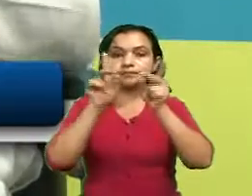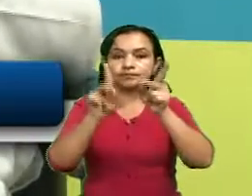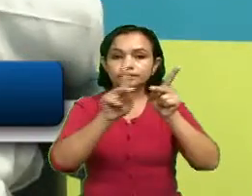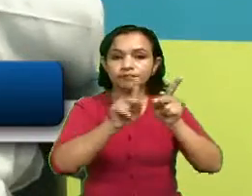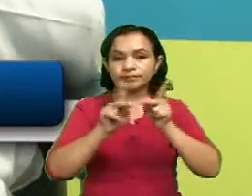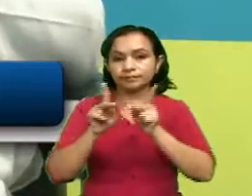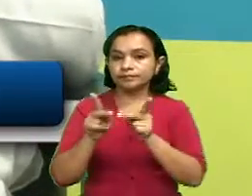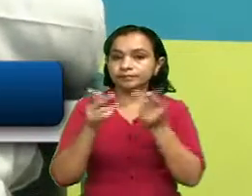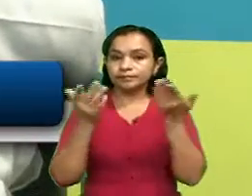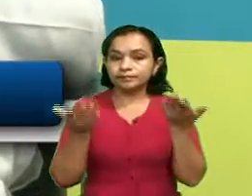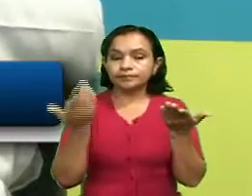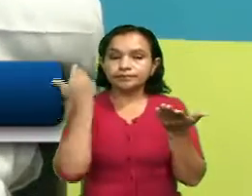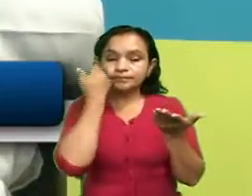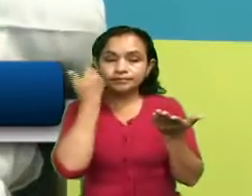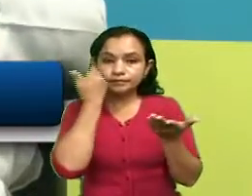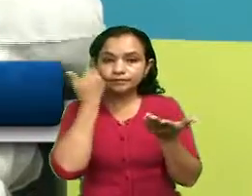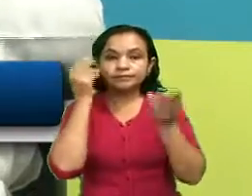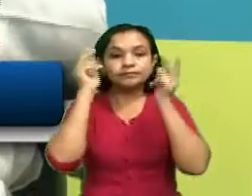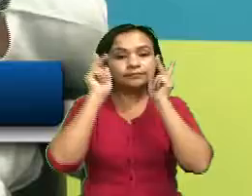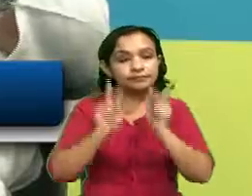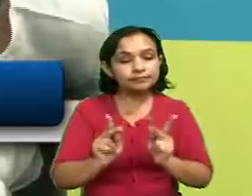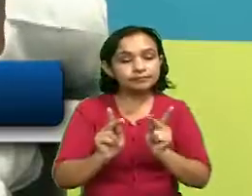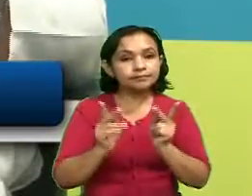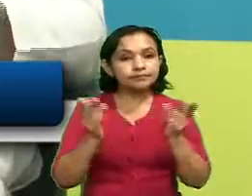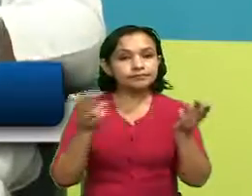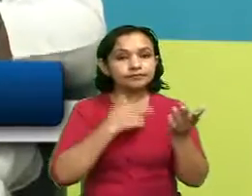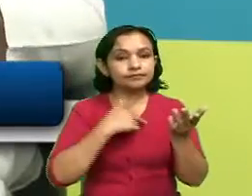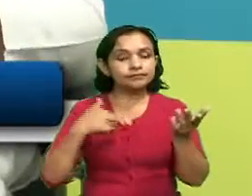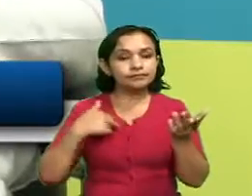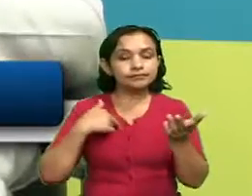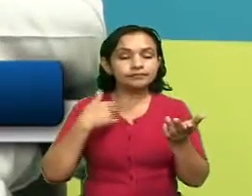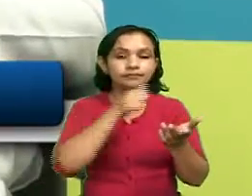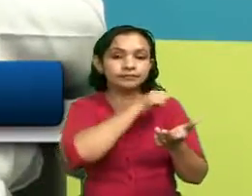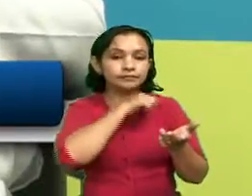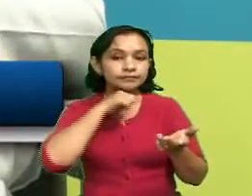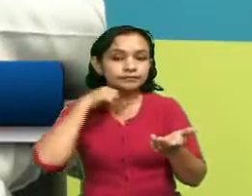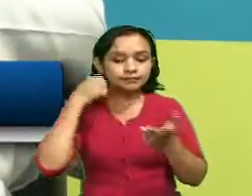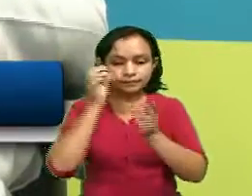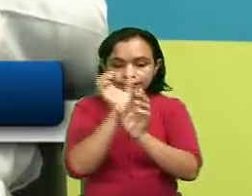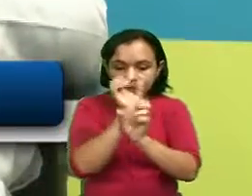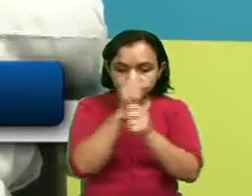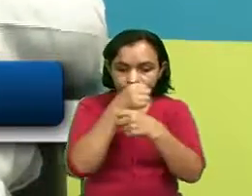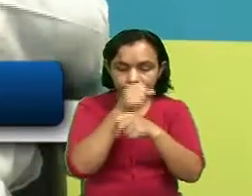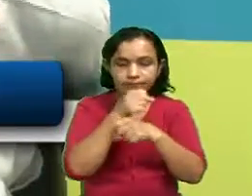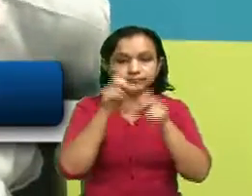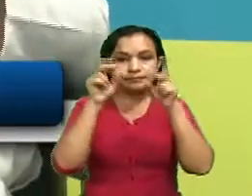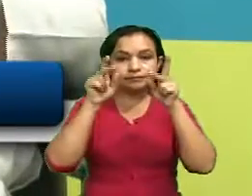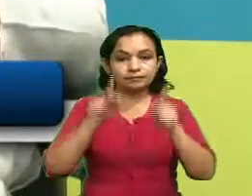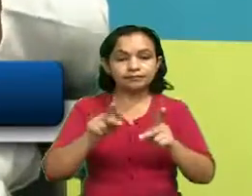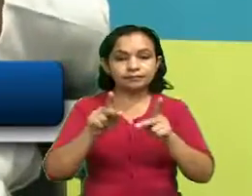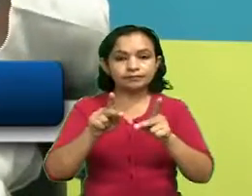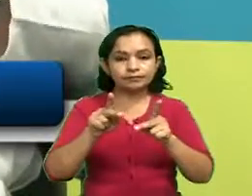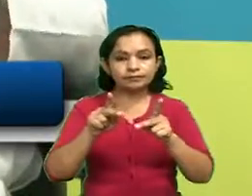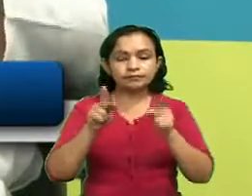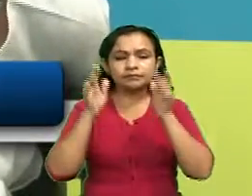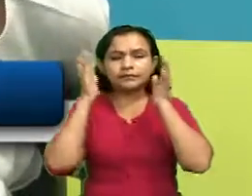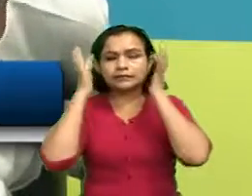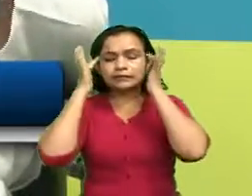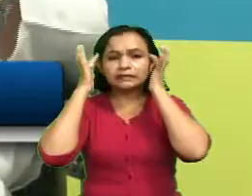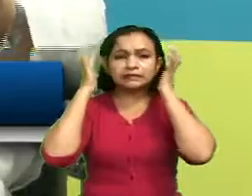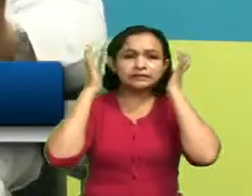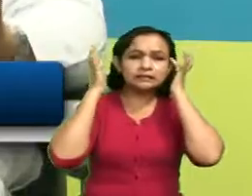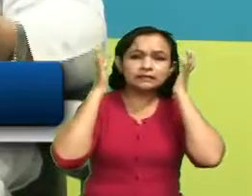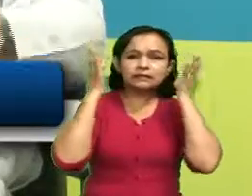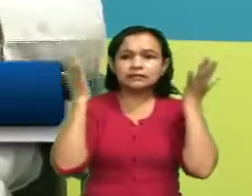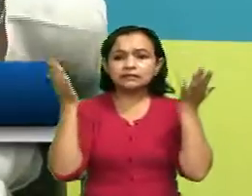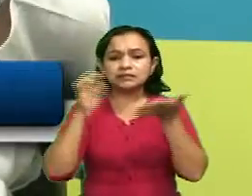según la clasificación de la enfermedad del paciente o incluir la toma de exámenes de laboratorio. El paciente llega a desesperarse porque llega a decir, solo me